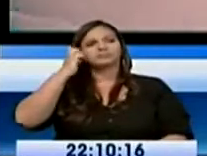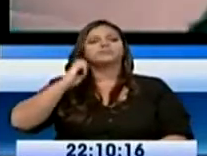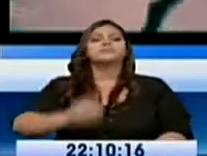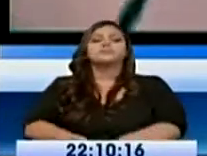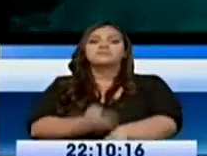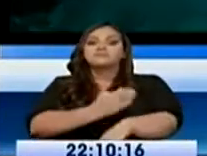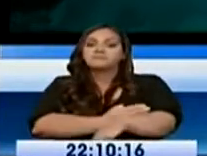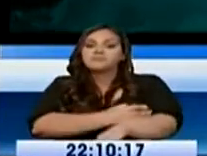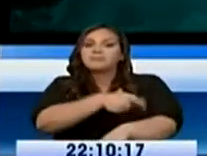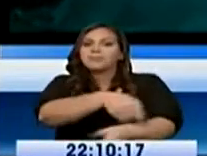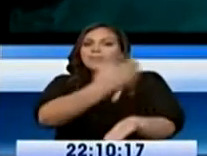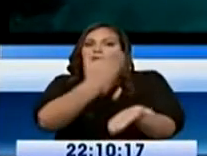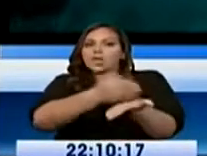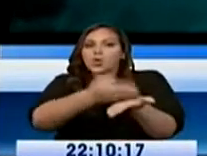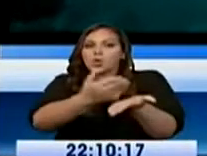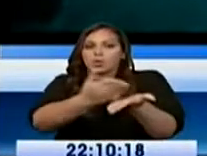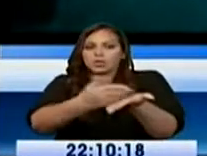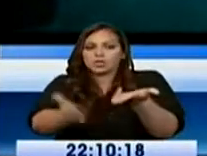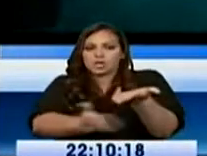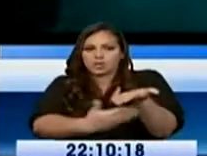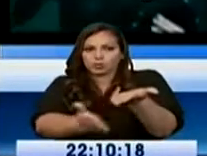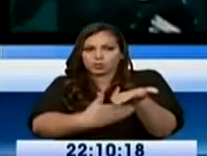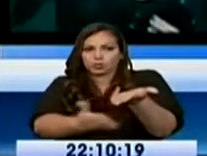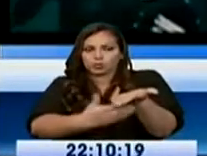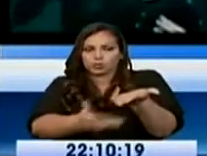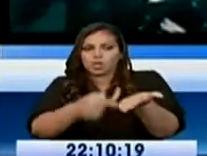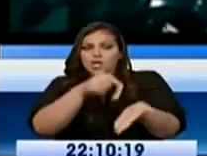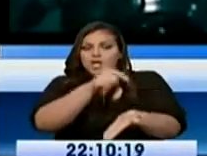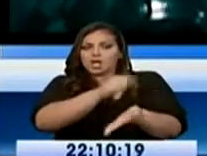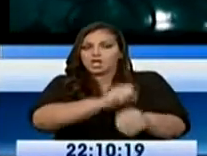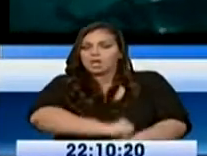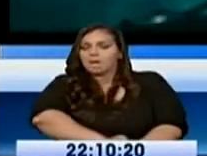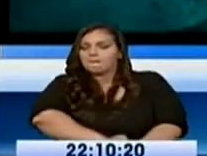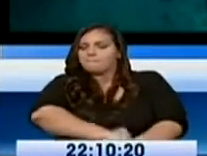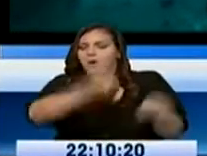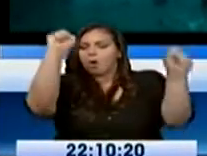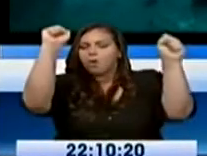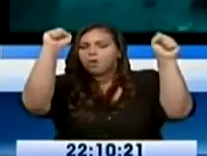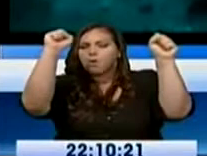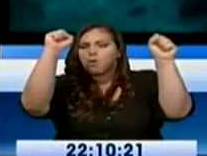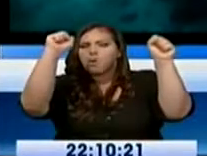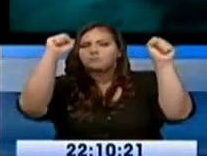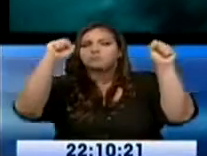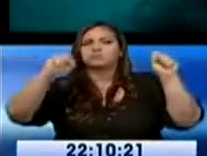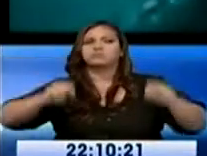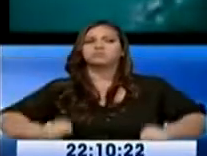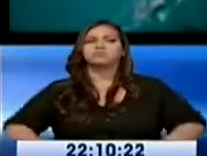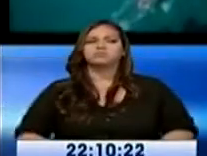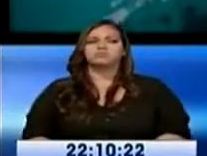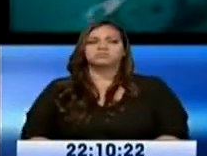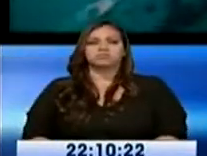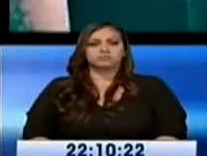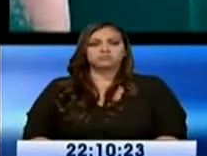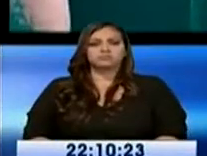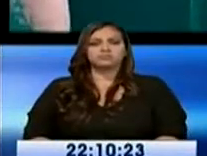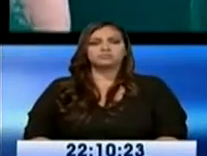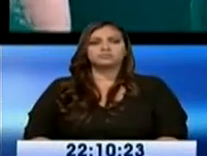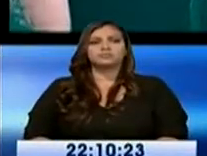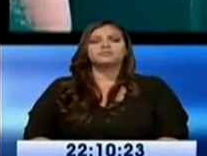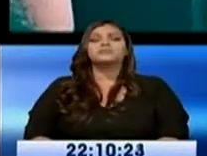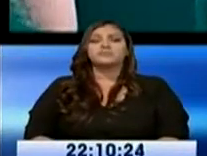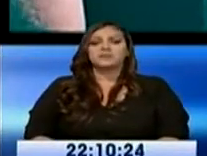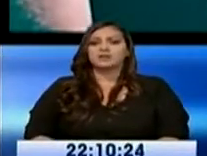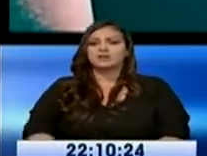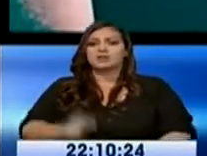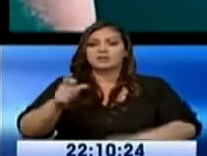de esas industriales se explota en la parte del kiosco e hizo que ellos